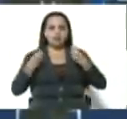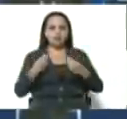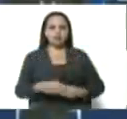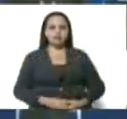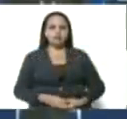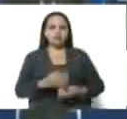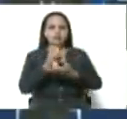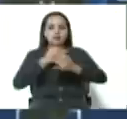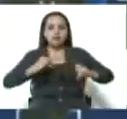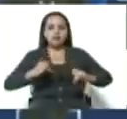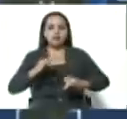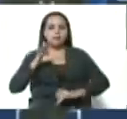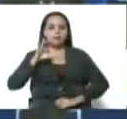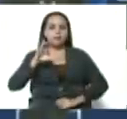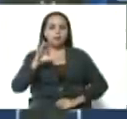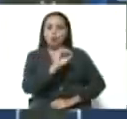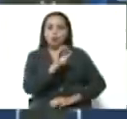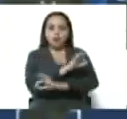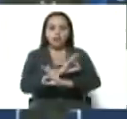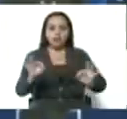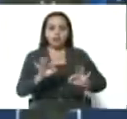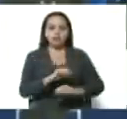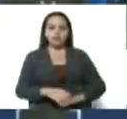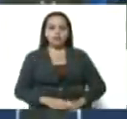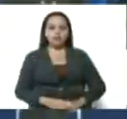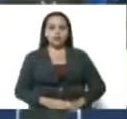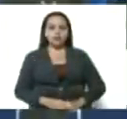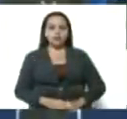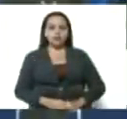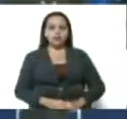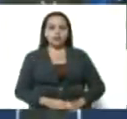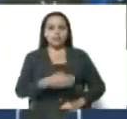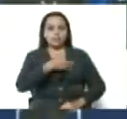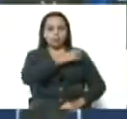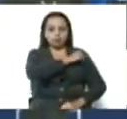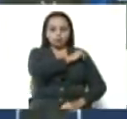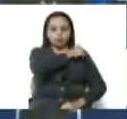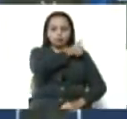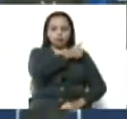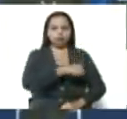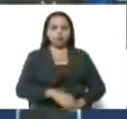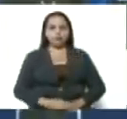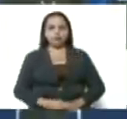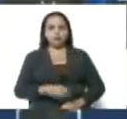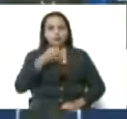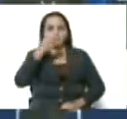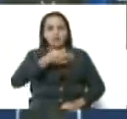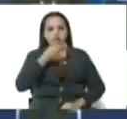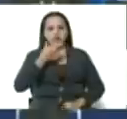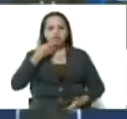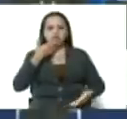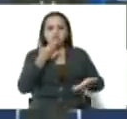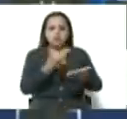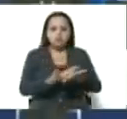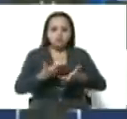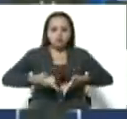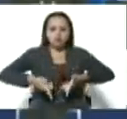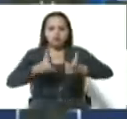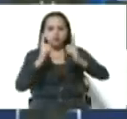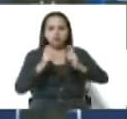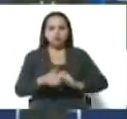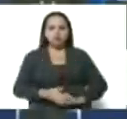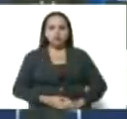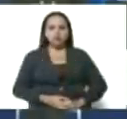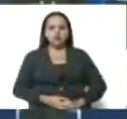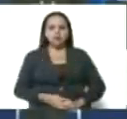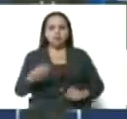independencia o nada mi comandante en jefe buenas tardes buenas tardes solicitó su autorización para